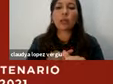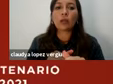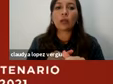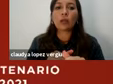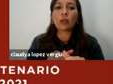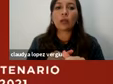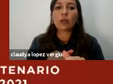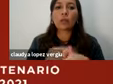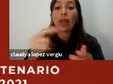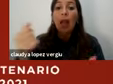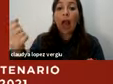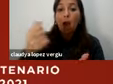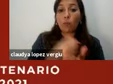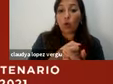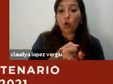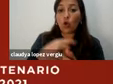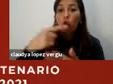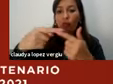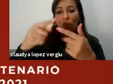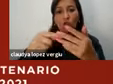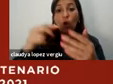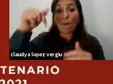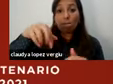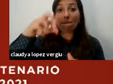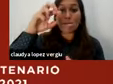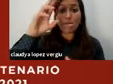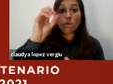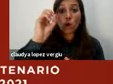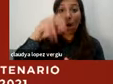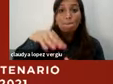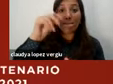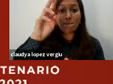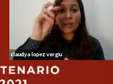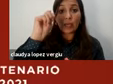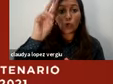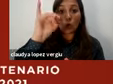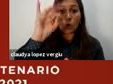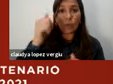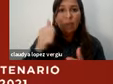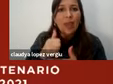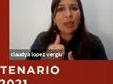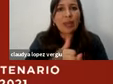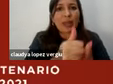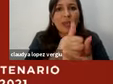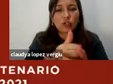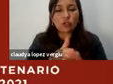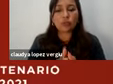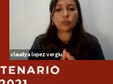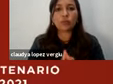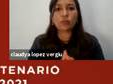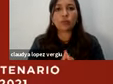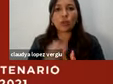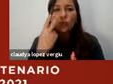la cooperación nos ha apoyado muchísimo en PromPerú. Al inicio, para que podamos conocer las tendencias, ver